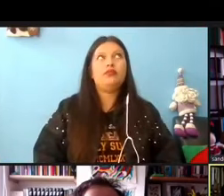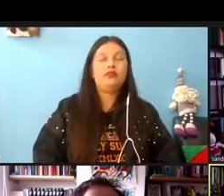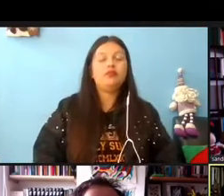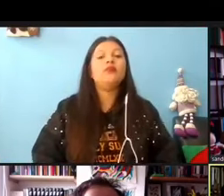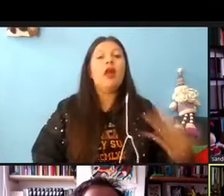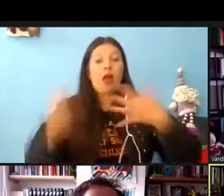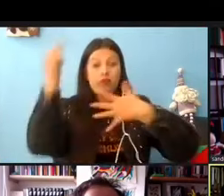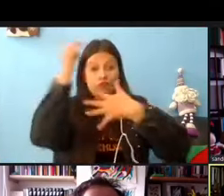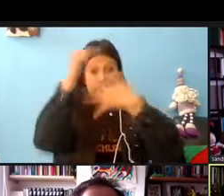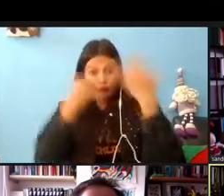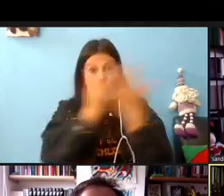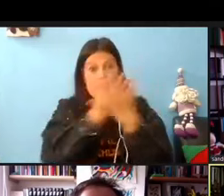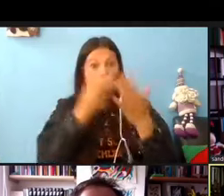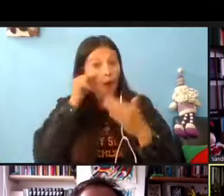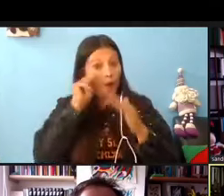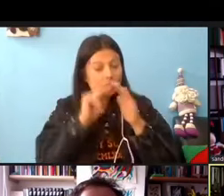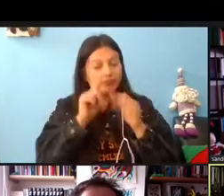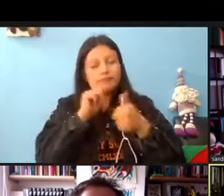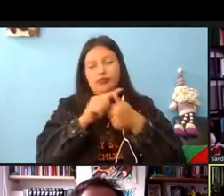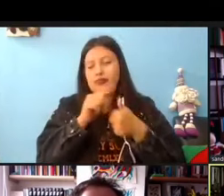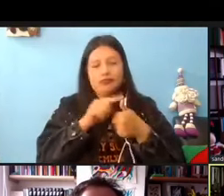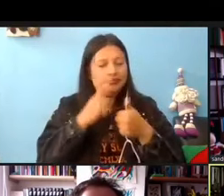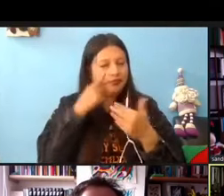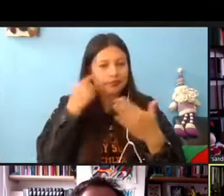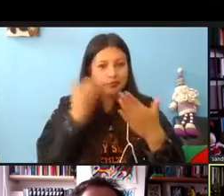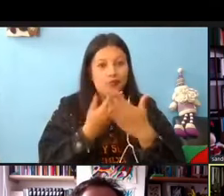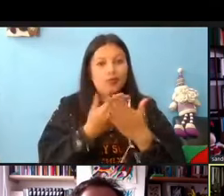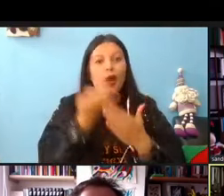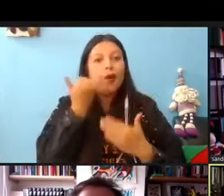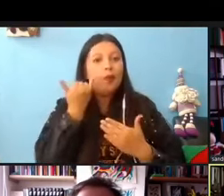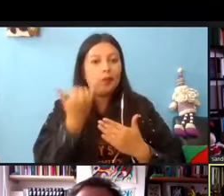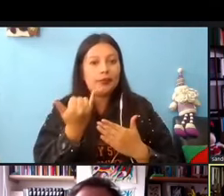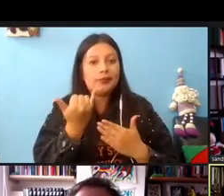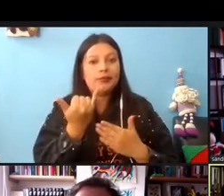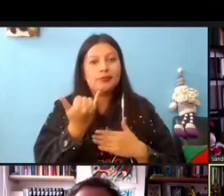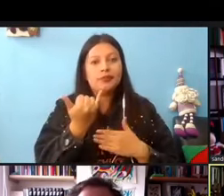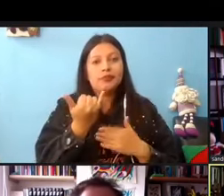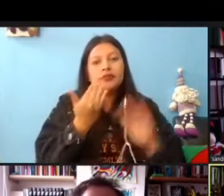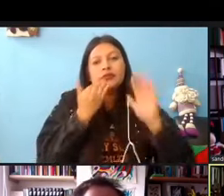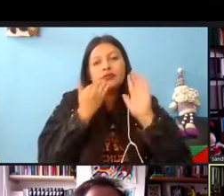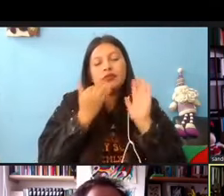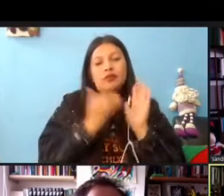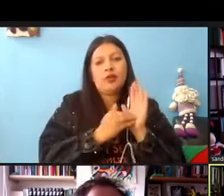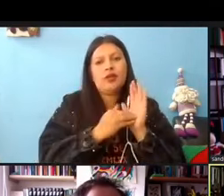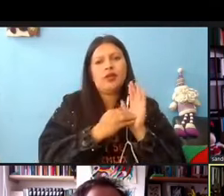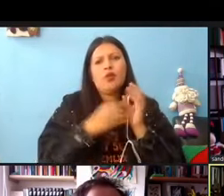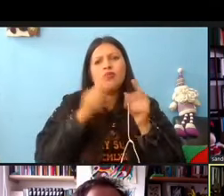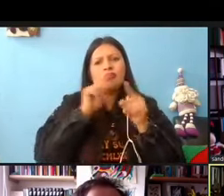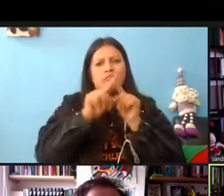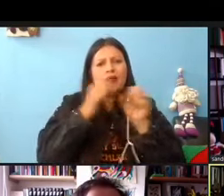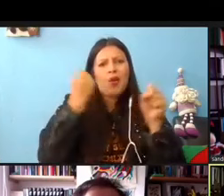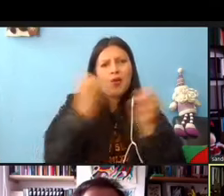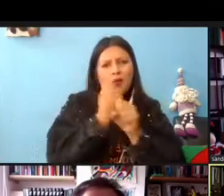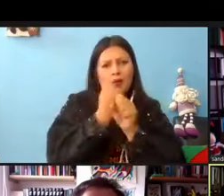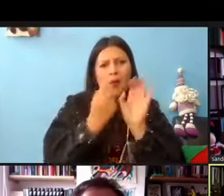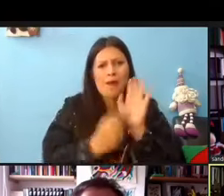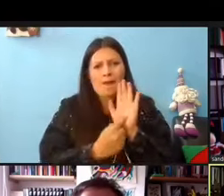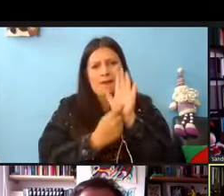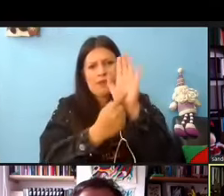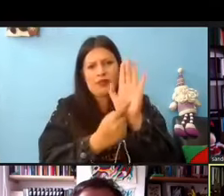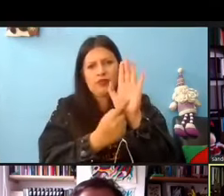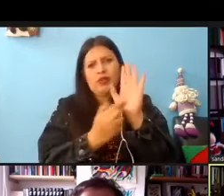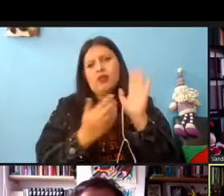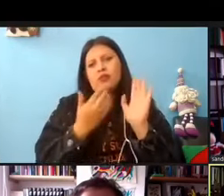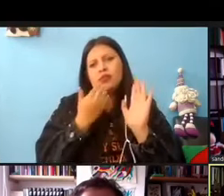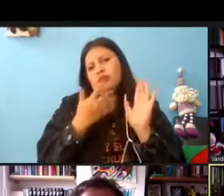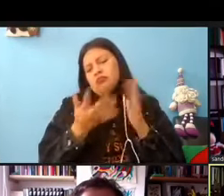mirar. Uno, evidentemente, que hay una, digamos que la gama de trabajos que se presentaron, por lo menos